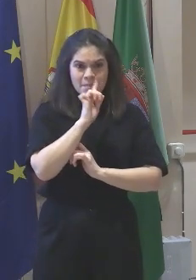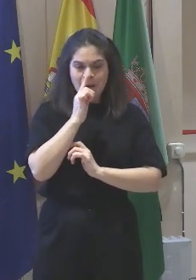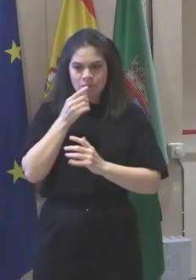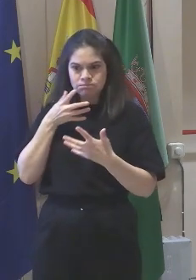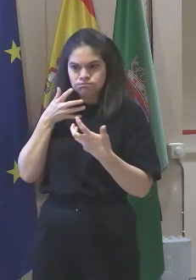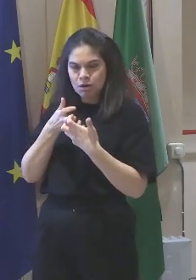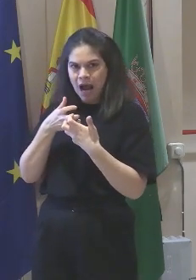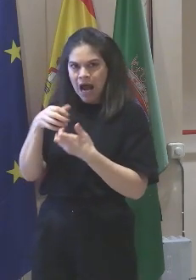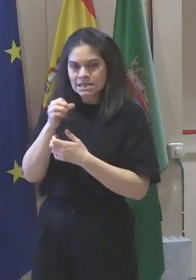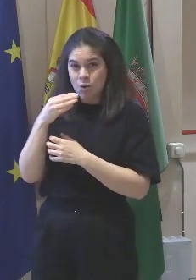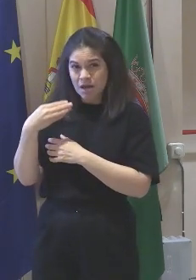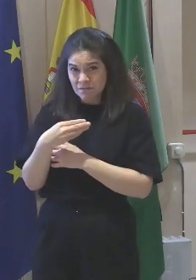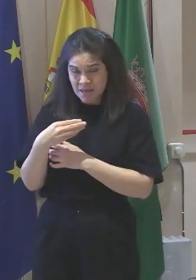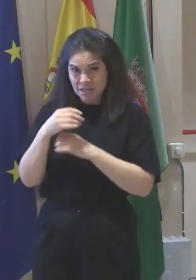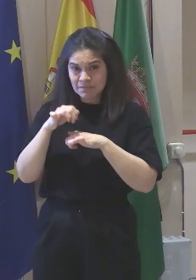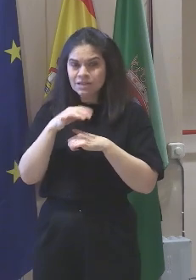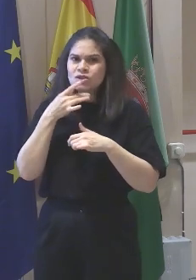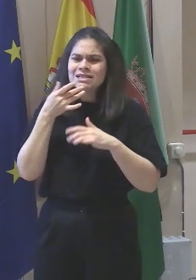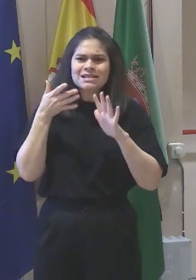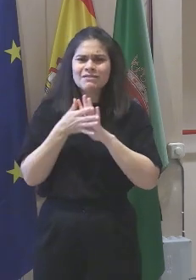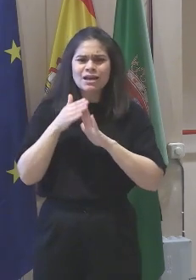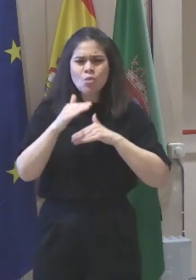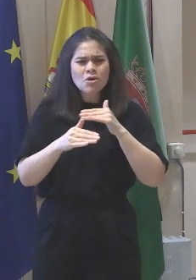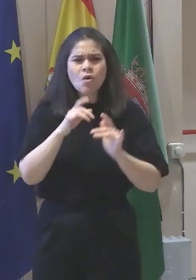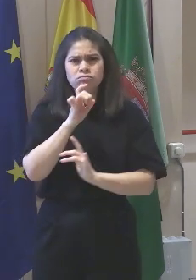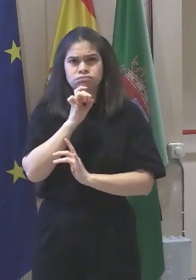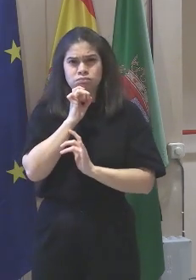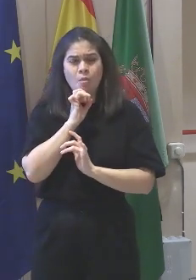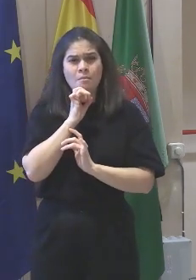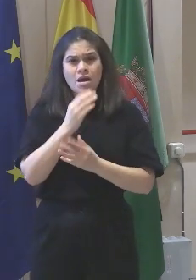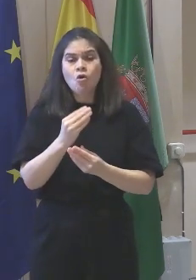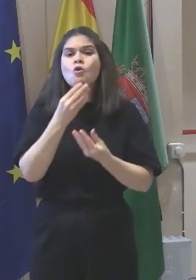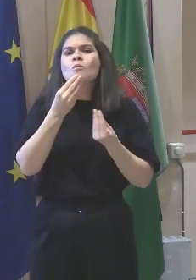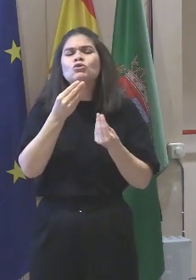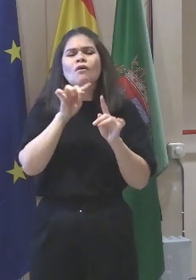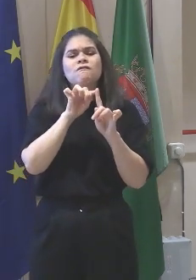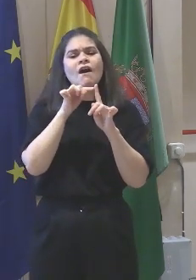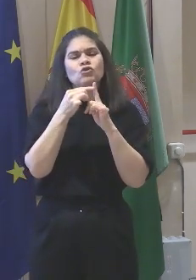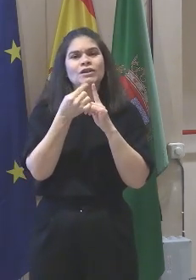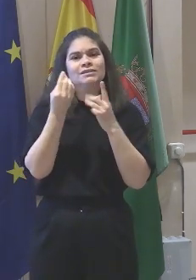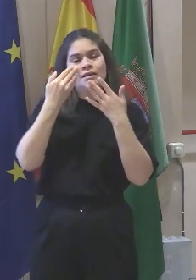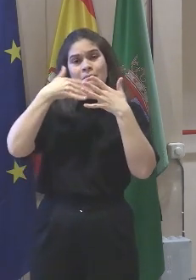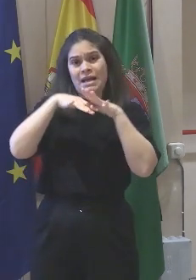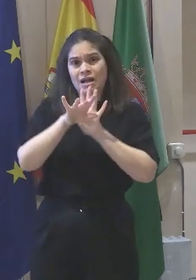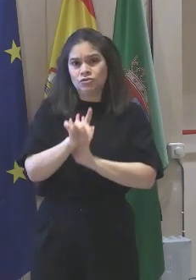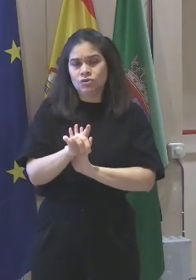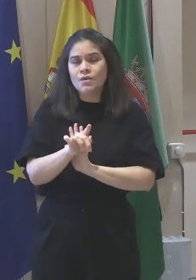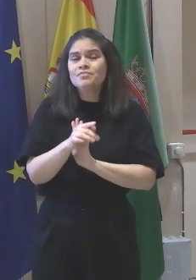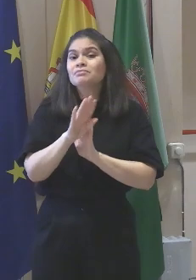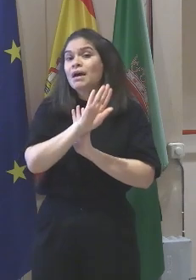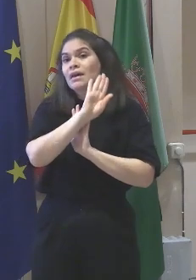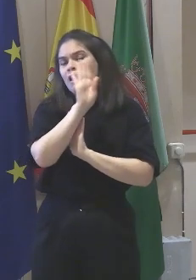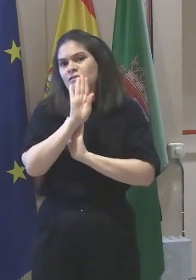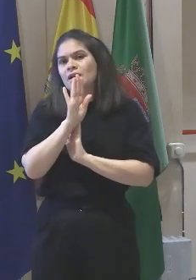beta. Es decir, que es un proceso complejo con muchos factores implicados para que al final